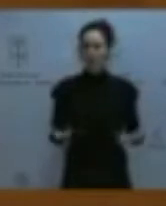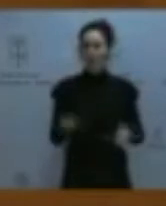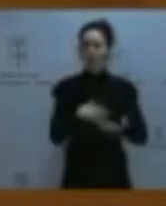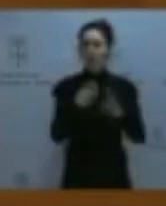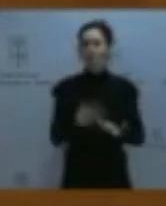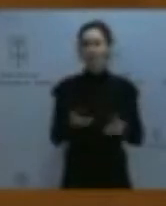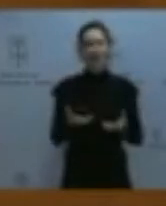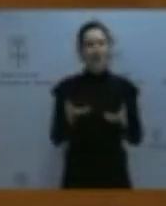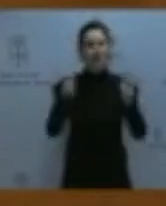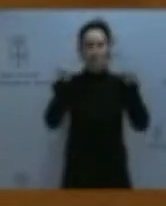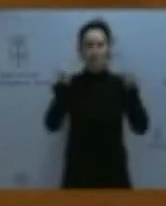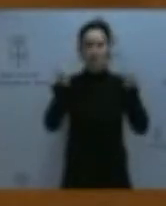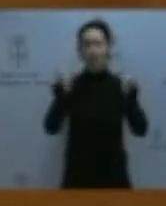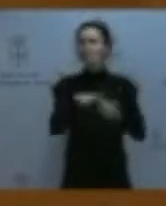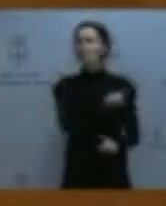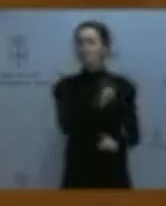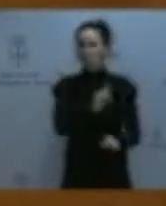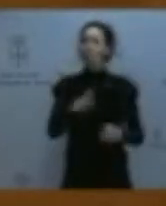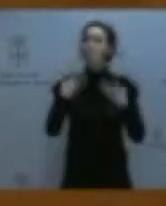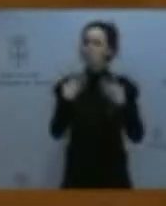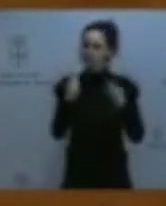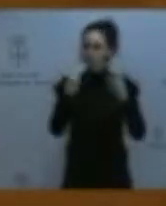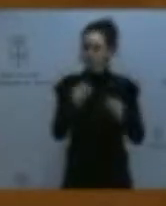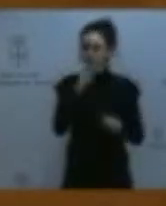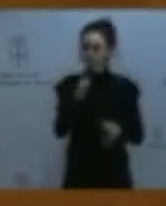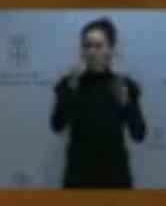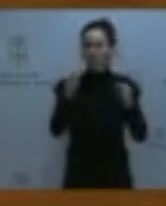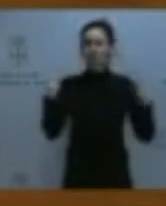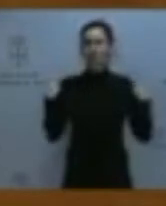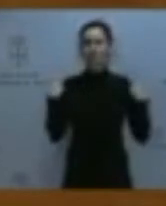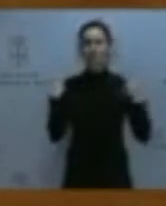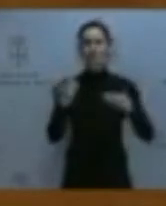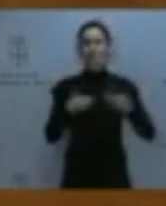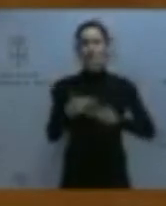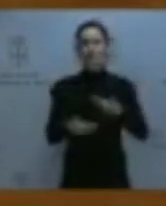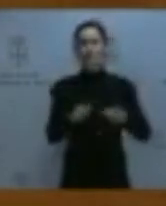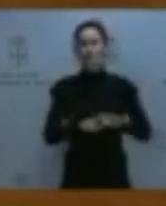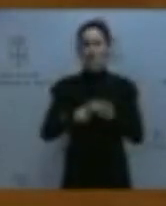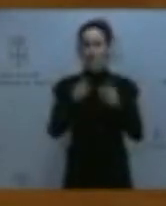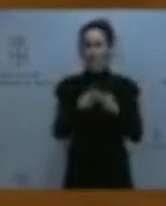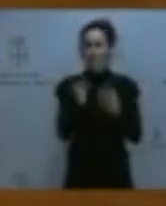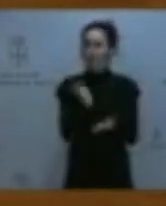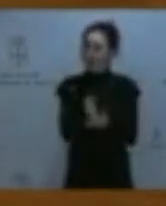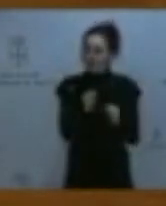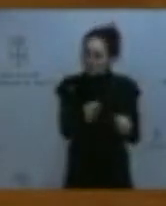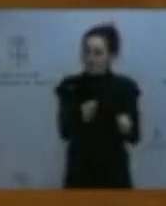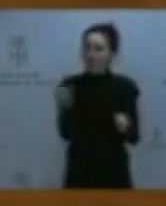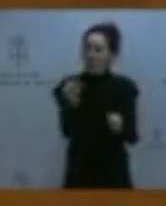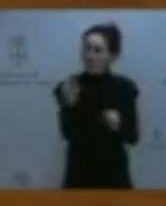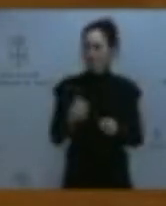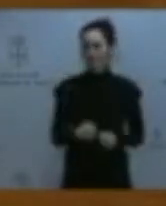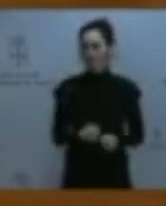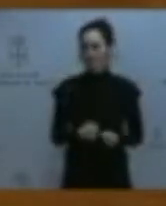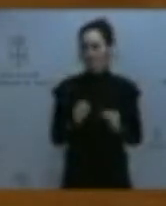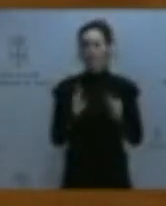quien tiene mucho, ya no digo demasiado, en una sociedad con unas reglas de fiscalidad progresiva y solidaria socialmente, pague lo que le corresponda, y que sean precisamente quienes